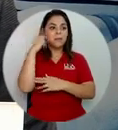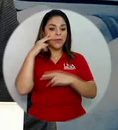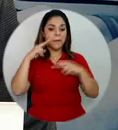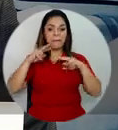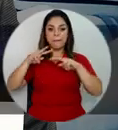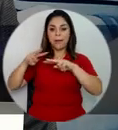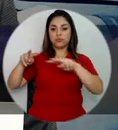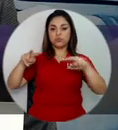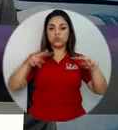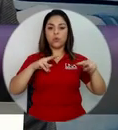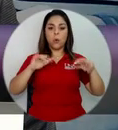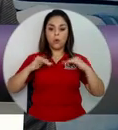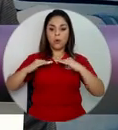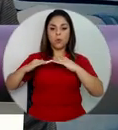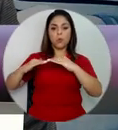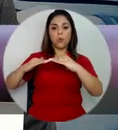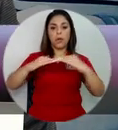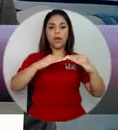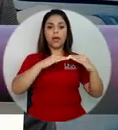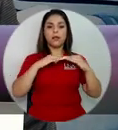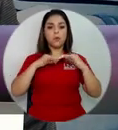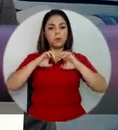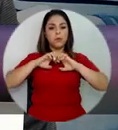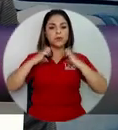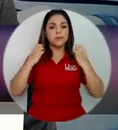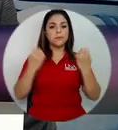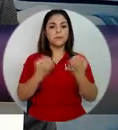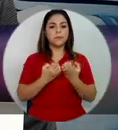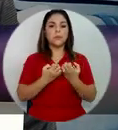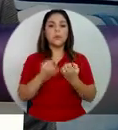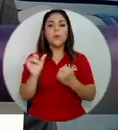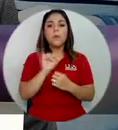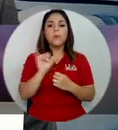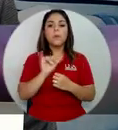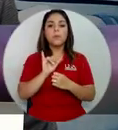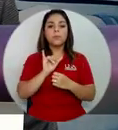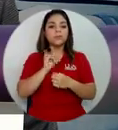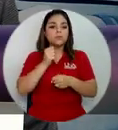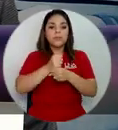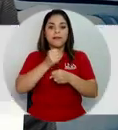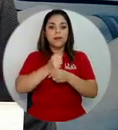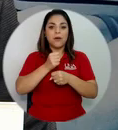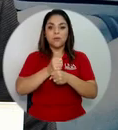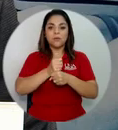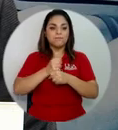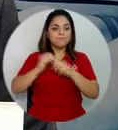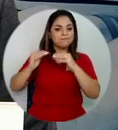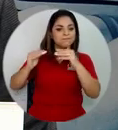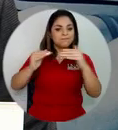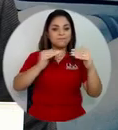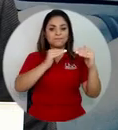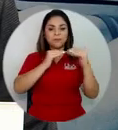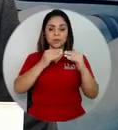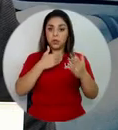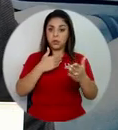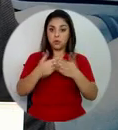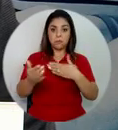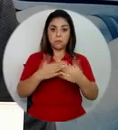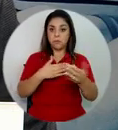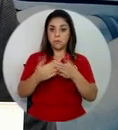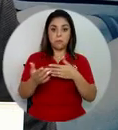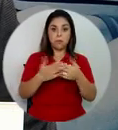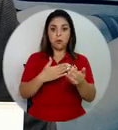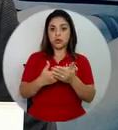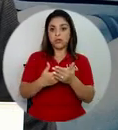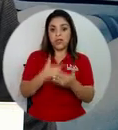como iguales, como parte de un equipo, ¿verdad? Parte de un trabajo, y no